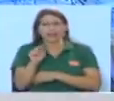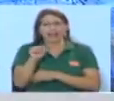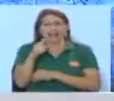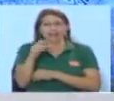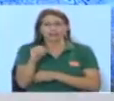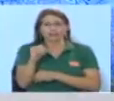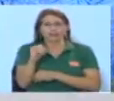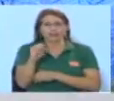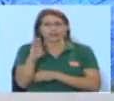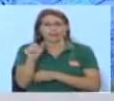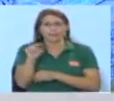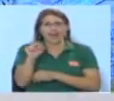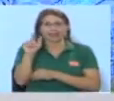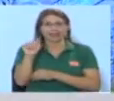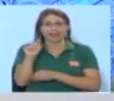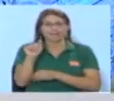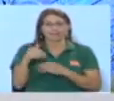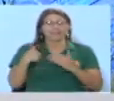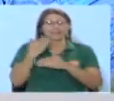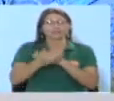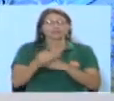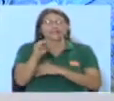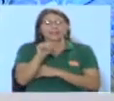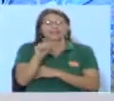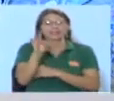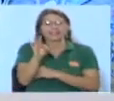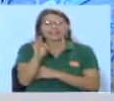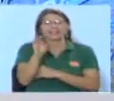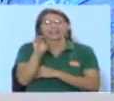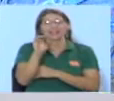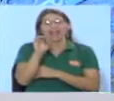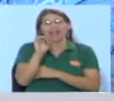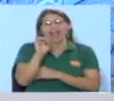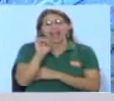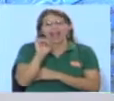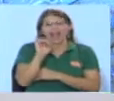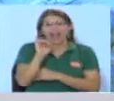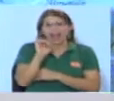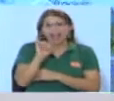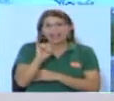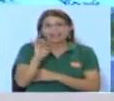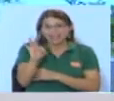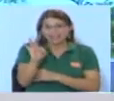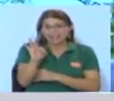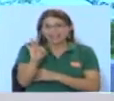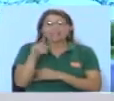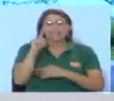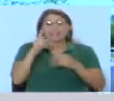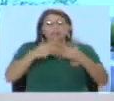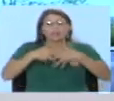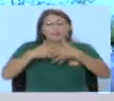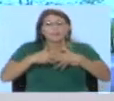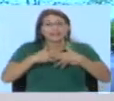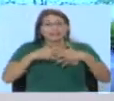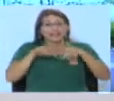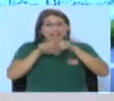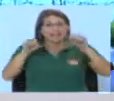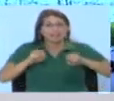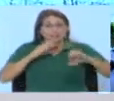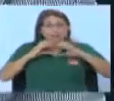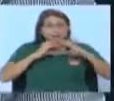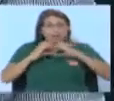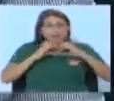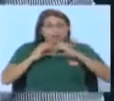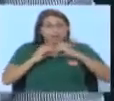el 7 de junio del 2010, AT&T, que es uno de los operadores más grandes de Estados Unidos, antes de salir,